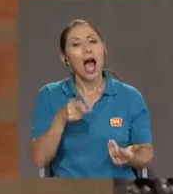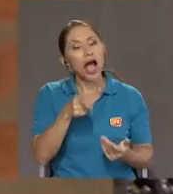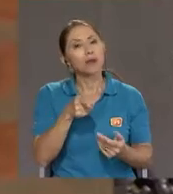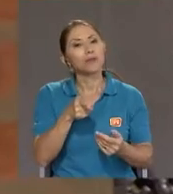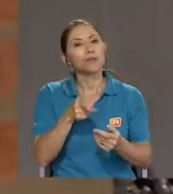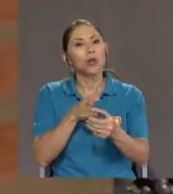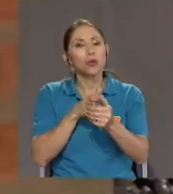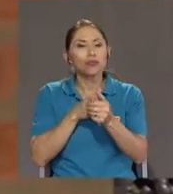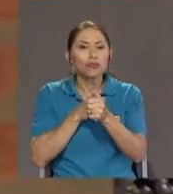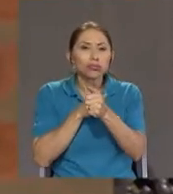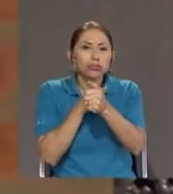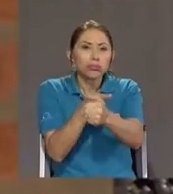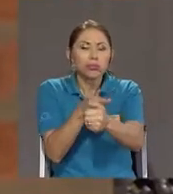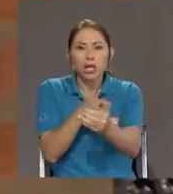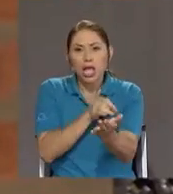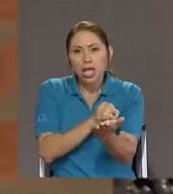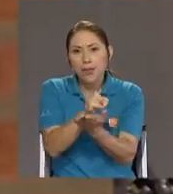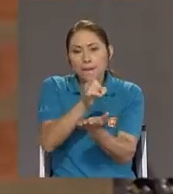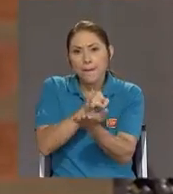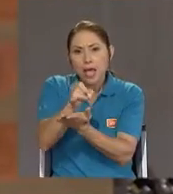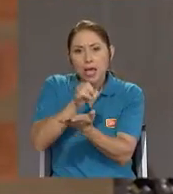conducido investigaciones y ha